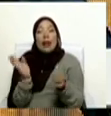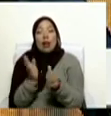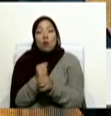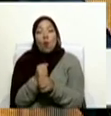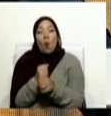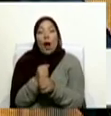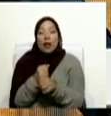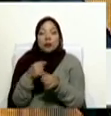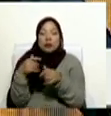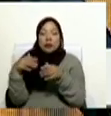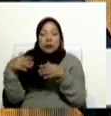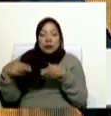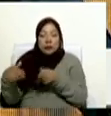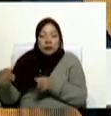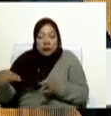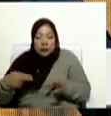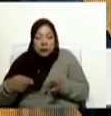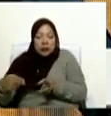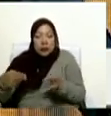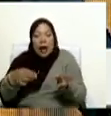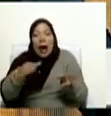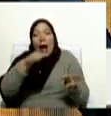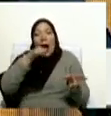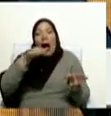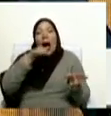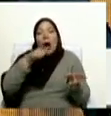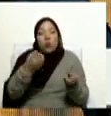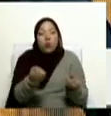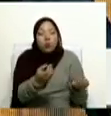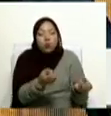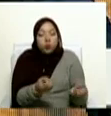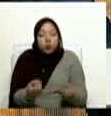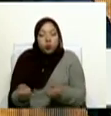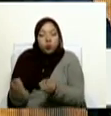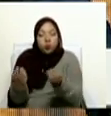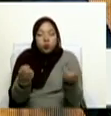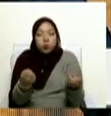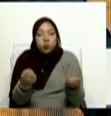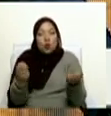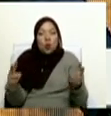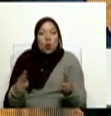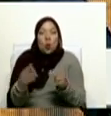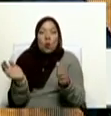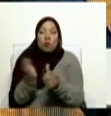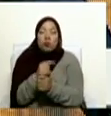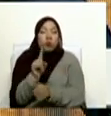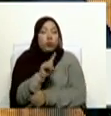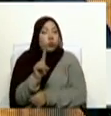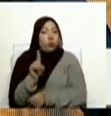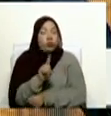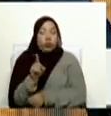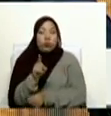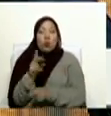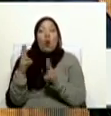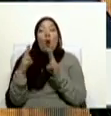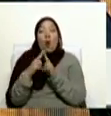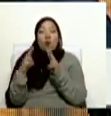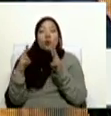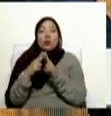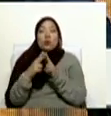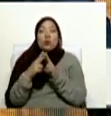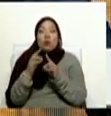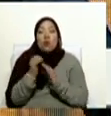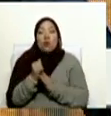o Laguna al este de la plaza no fue un evento casual tal como lo narró pae en su autobiografía era un lugar conocido y